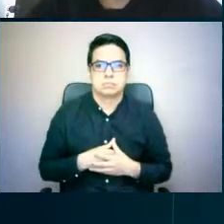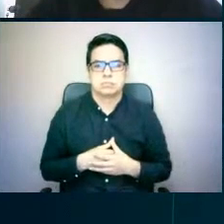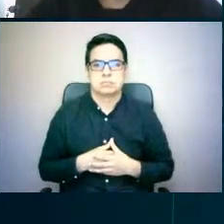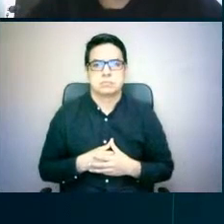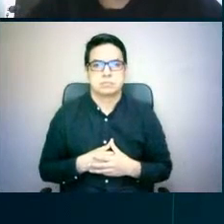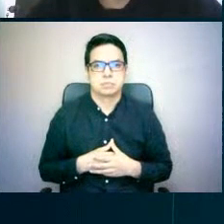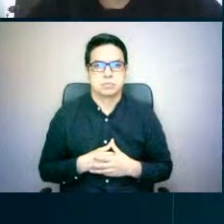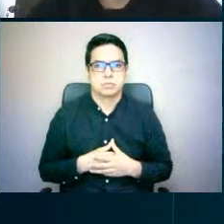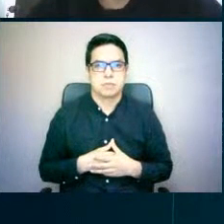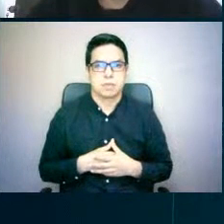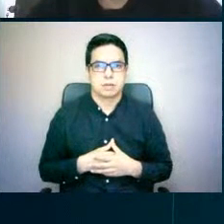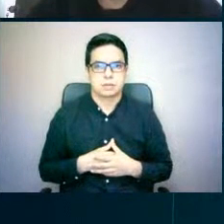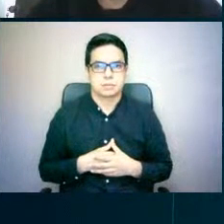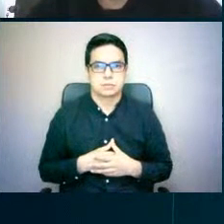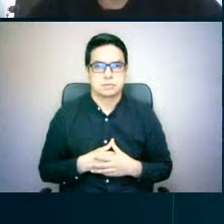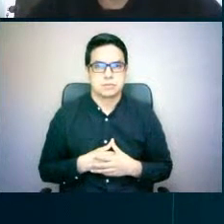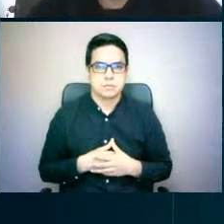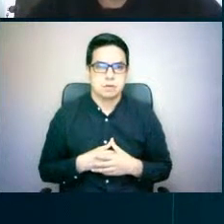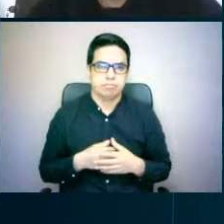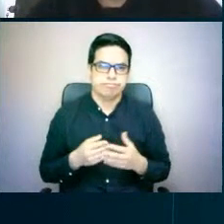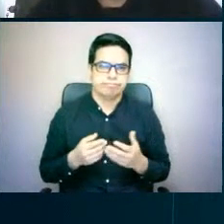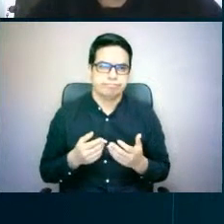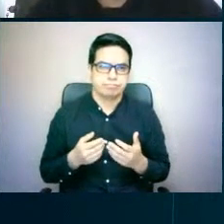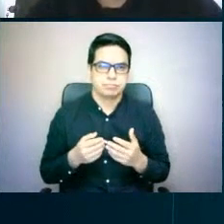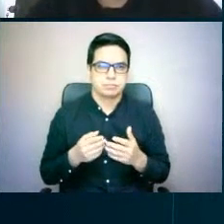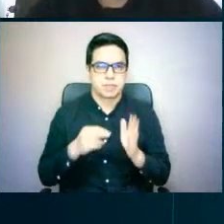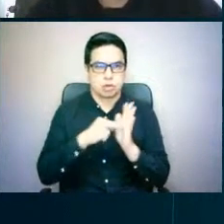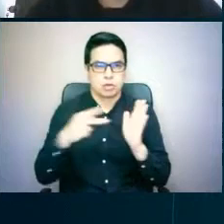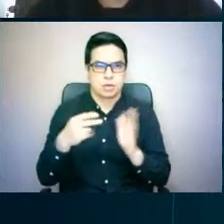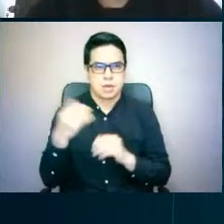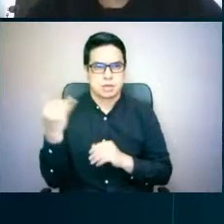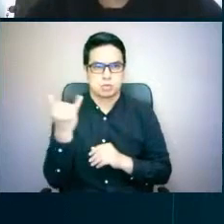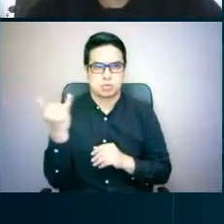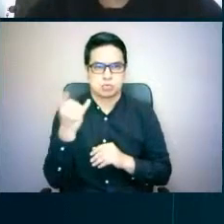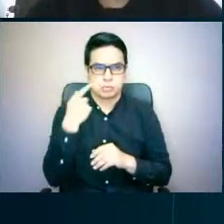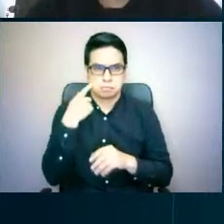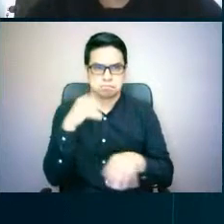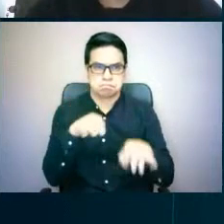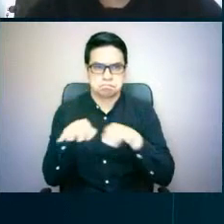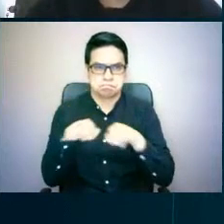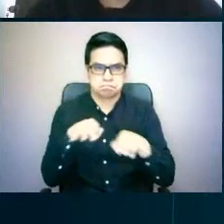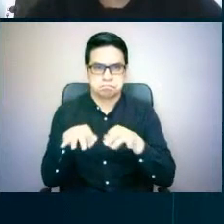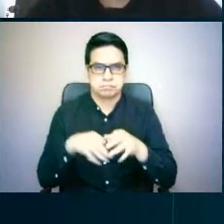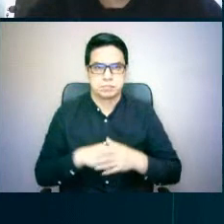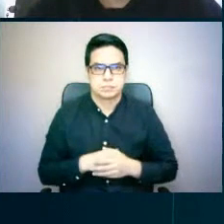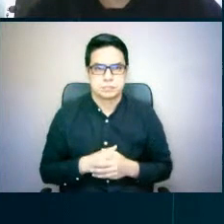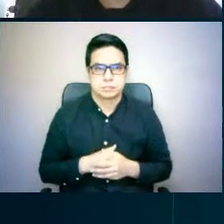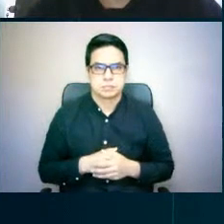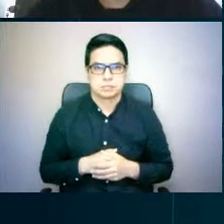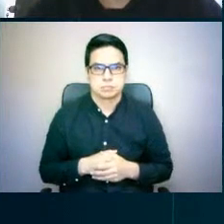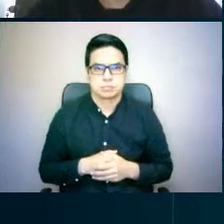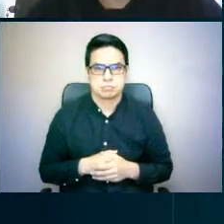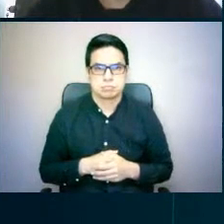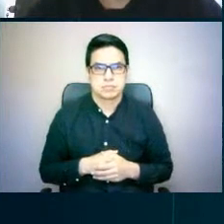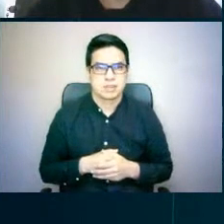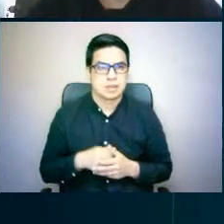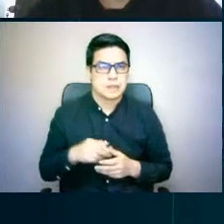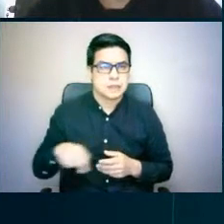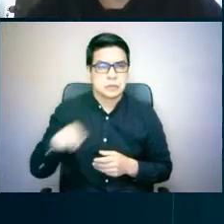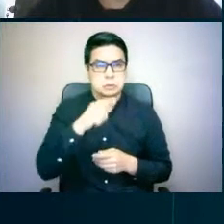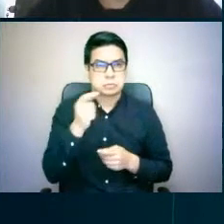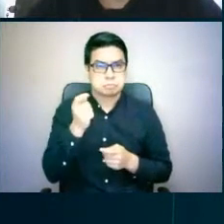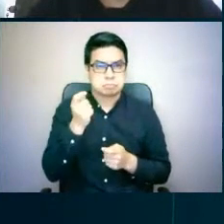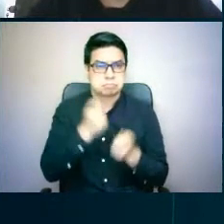la tecnología Clean Air o Blue. Serían hasta el momento nada más comercializan